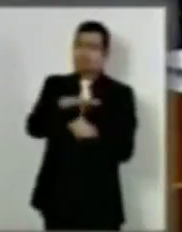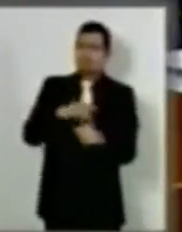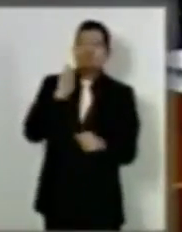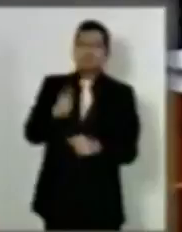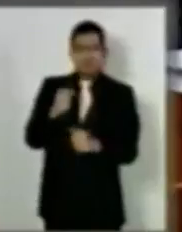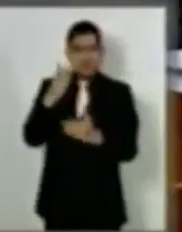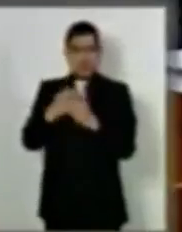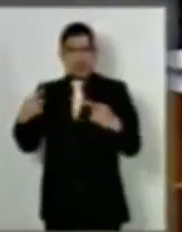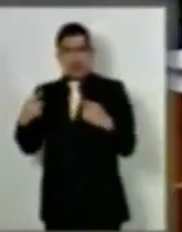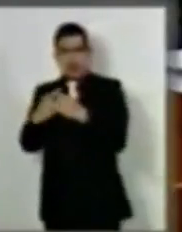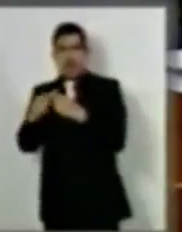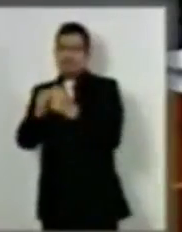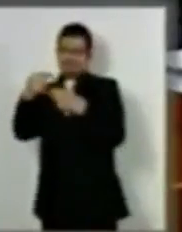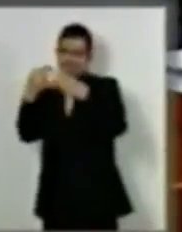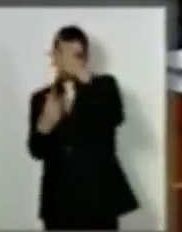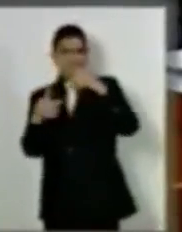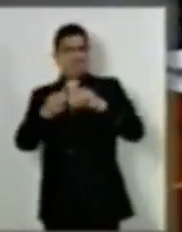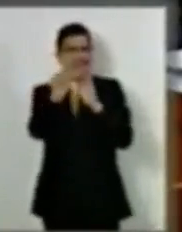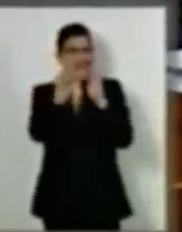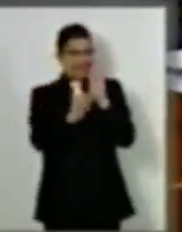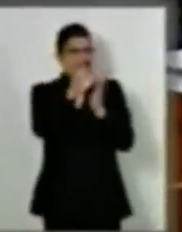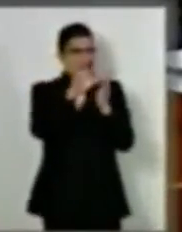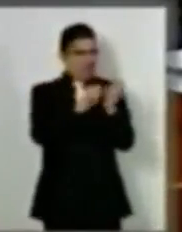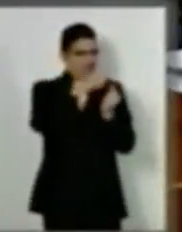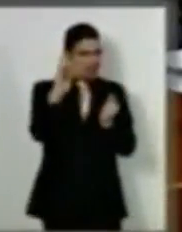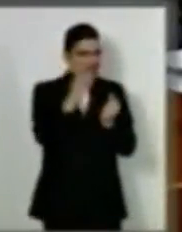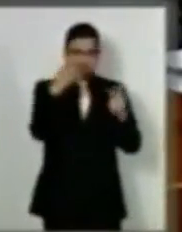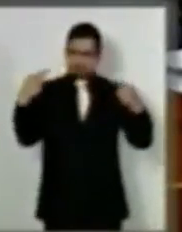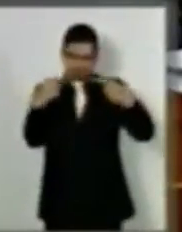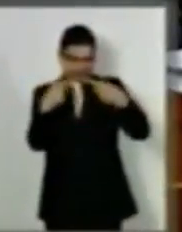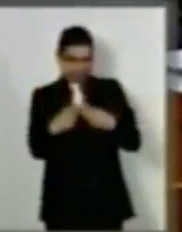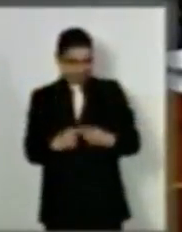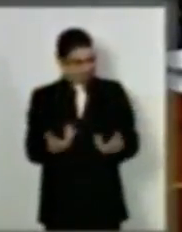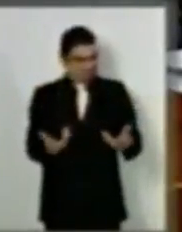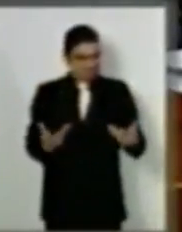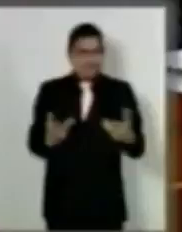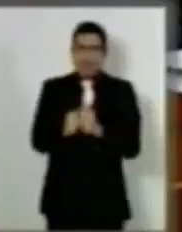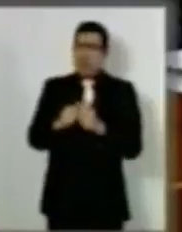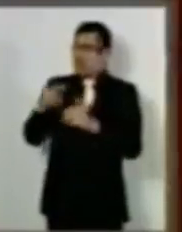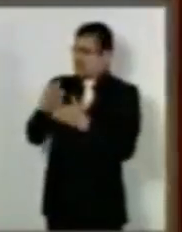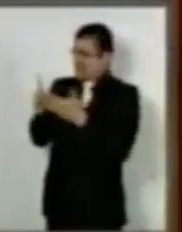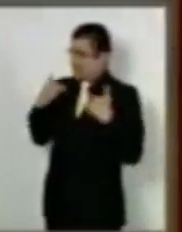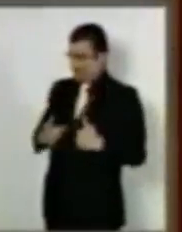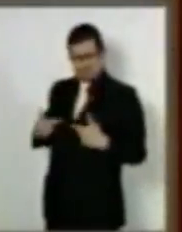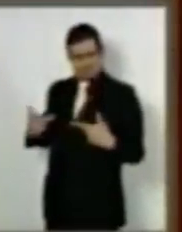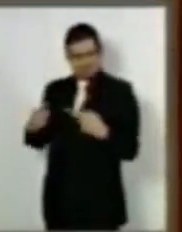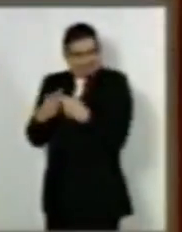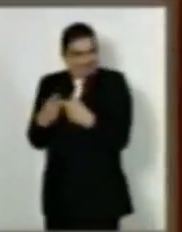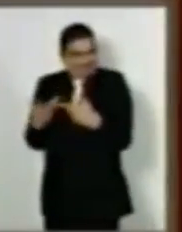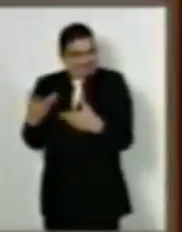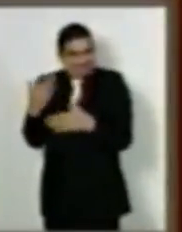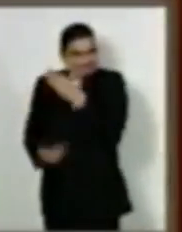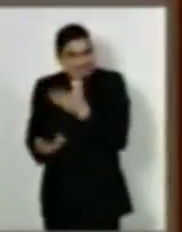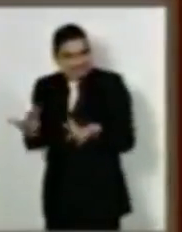solo es contraria a varios artículos de la Constitución Federal y violatoria de derechos humanos, sino que